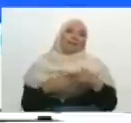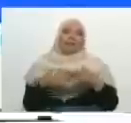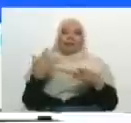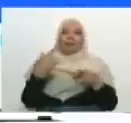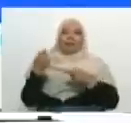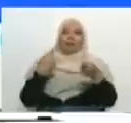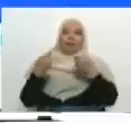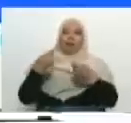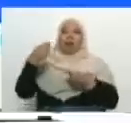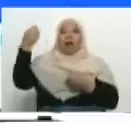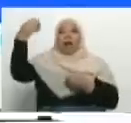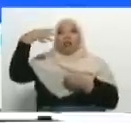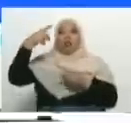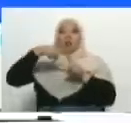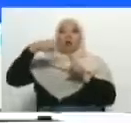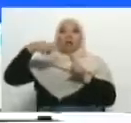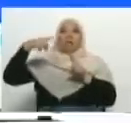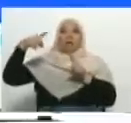públicos.